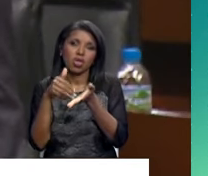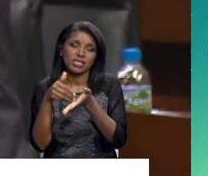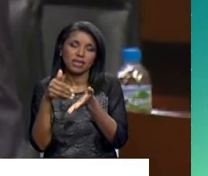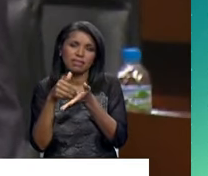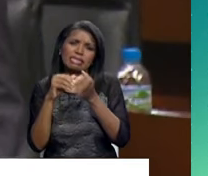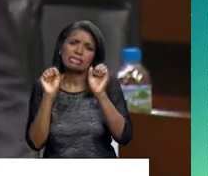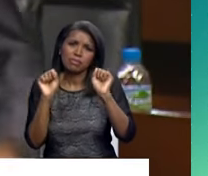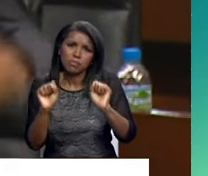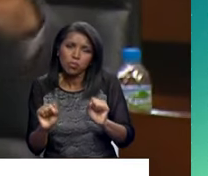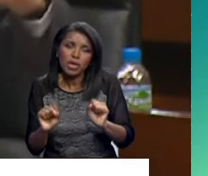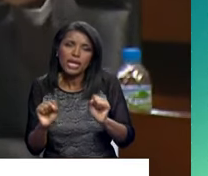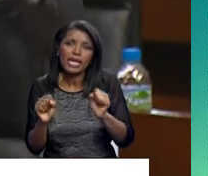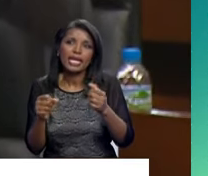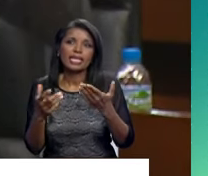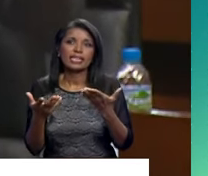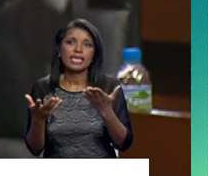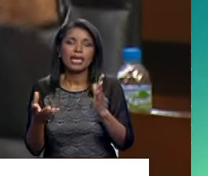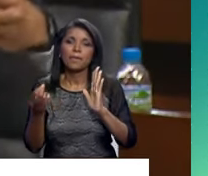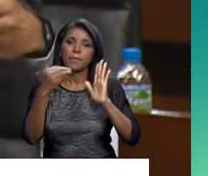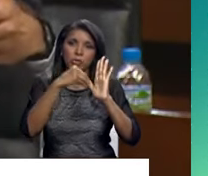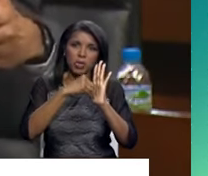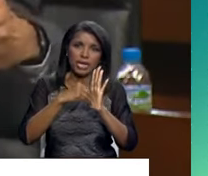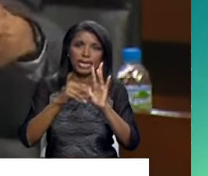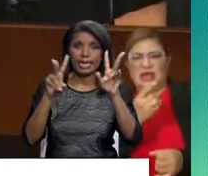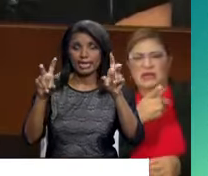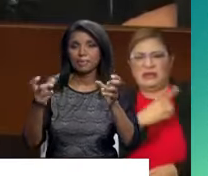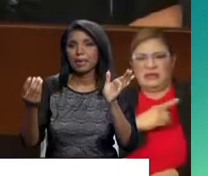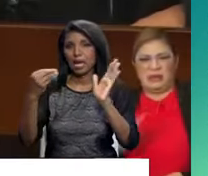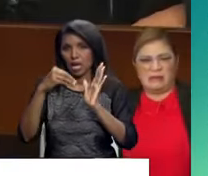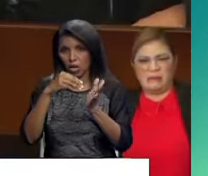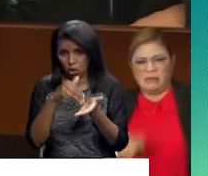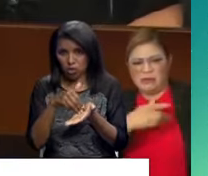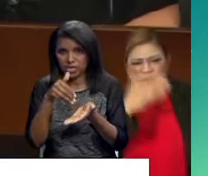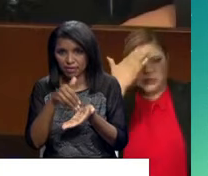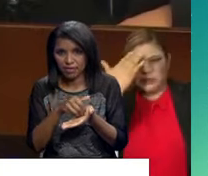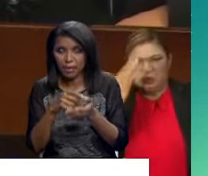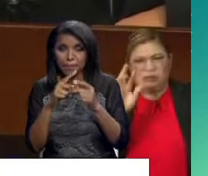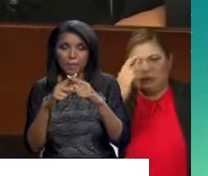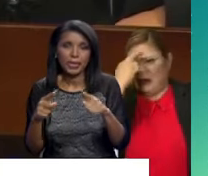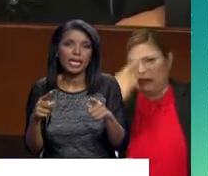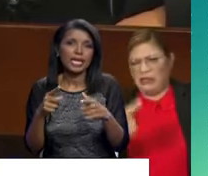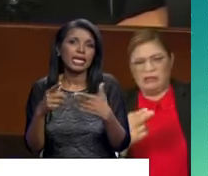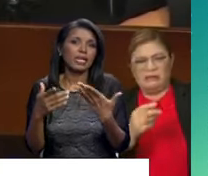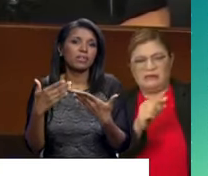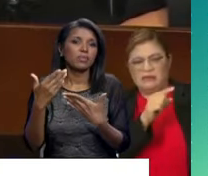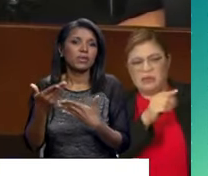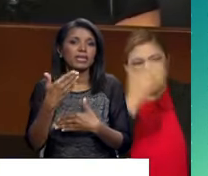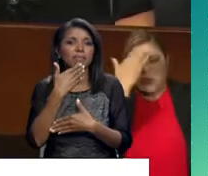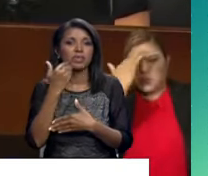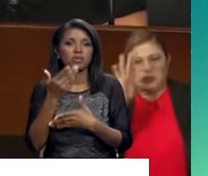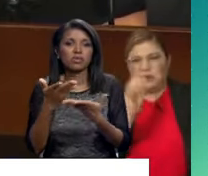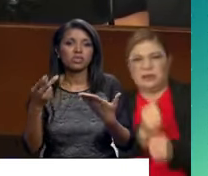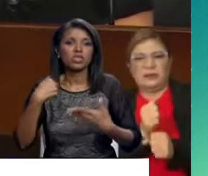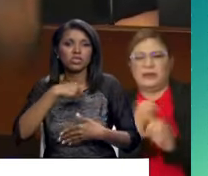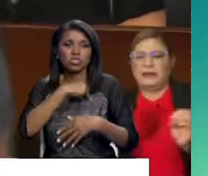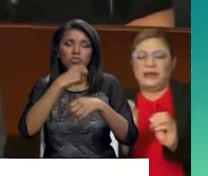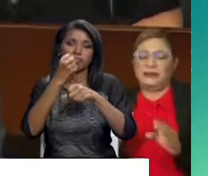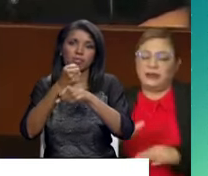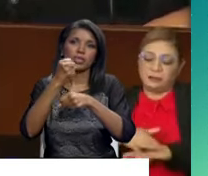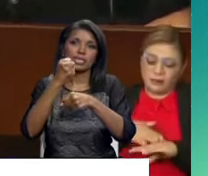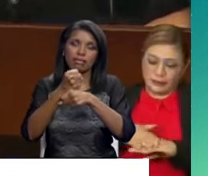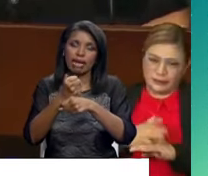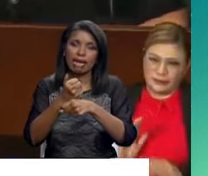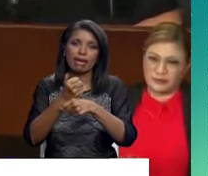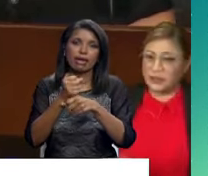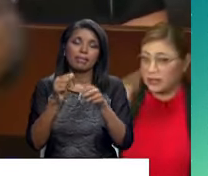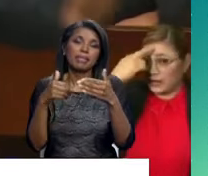idea del proyecto. Ahora tenemos incluso pues algunos sustentos con los cuales mejorarlo y como bancada vamos a estar trabajando arduamente en